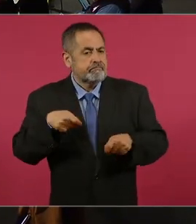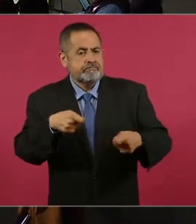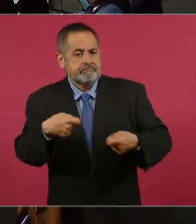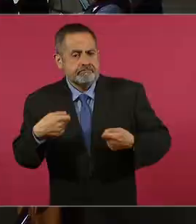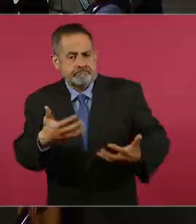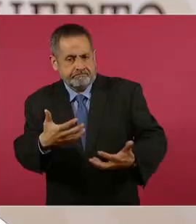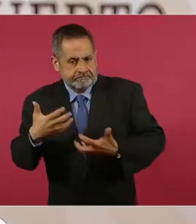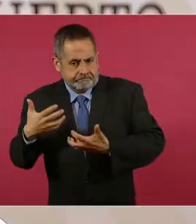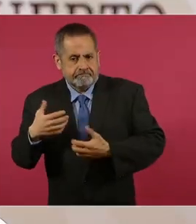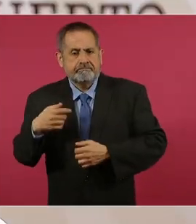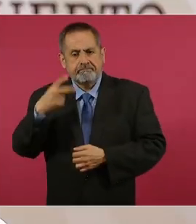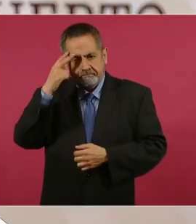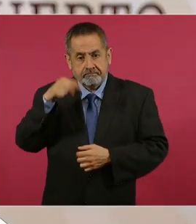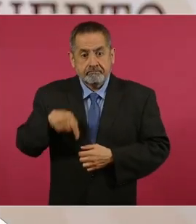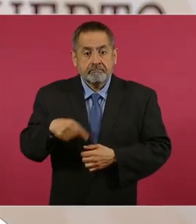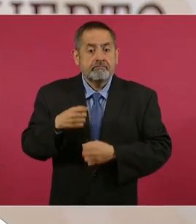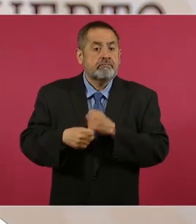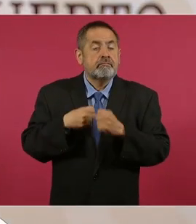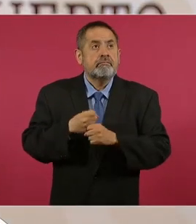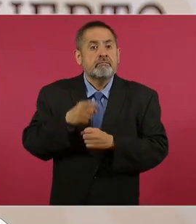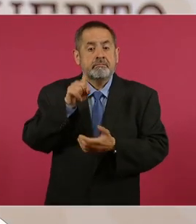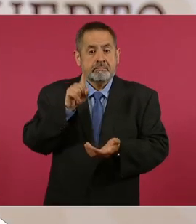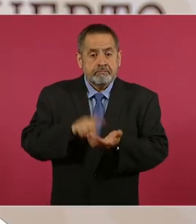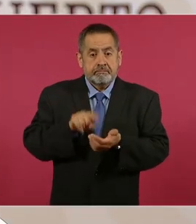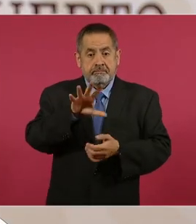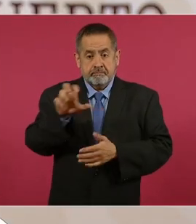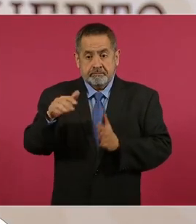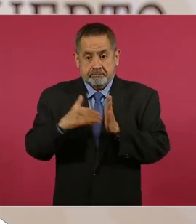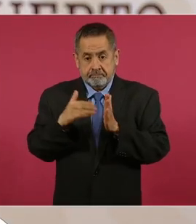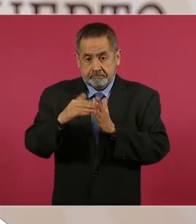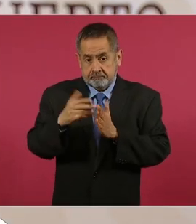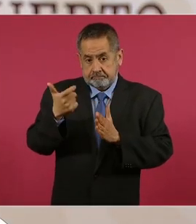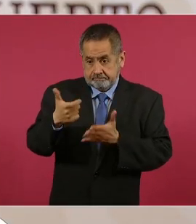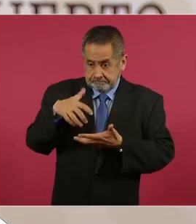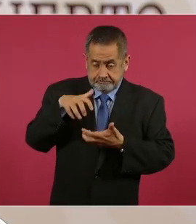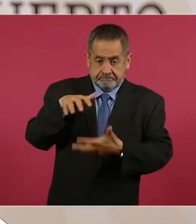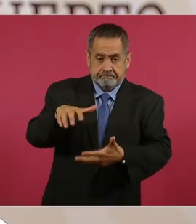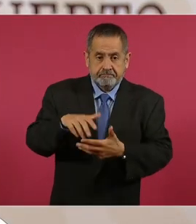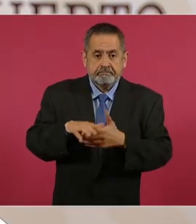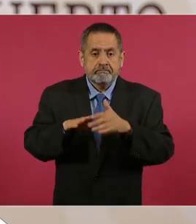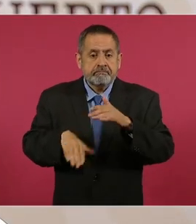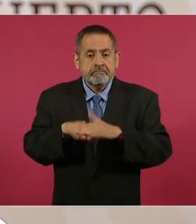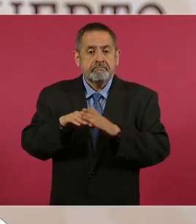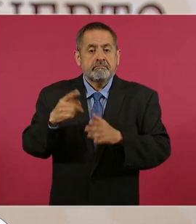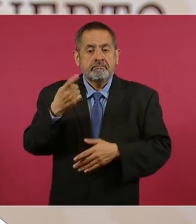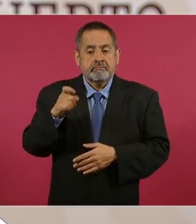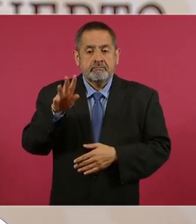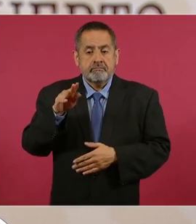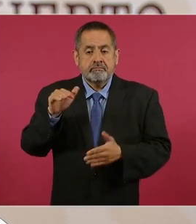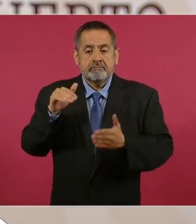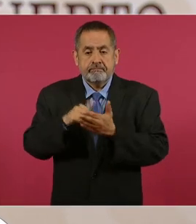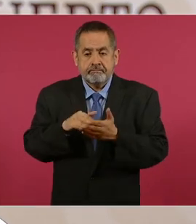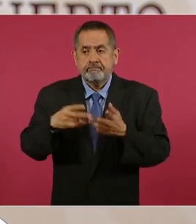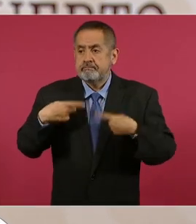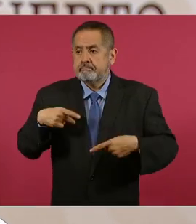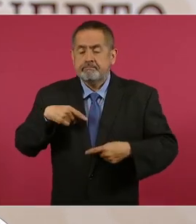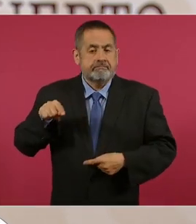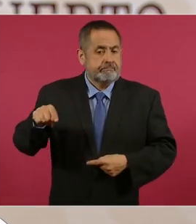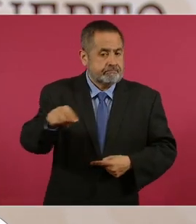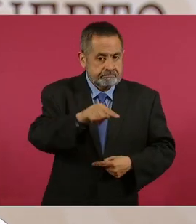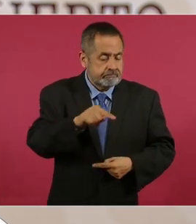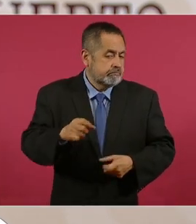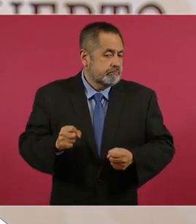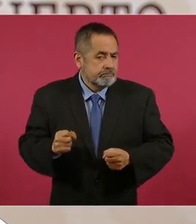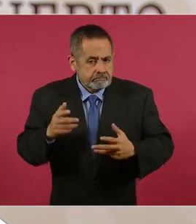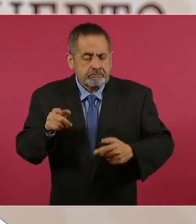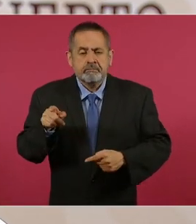año son más de 1,500 millones de pesos. Va a llegar a más de 190,000 beneficiarios, de los cuales